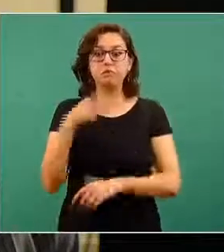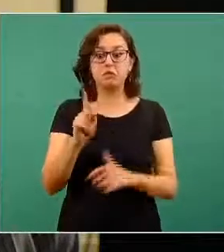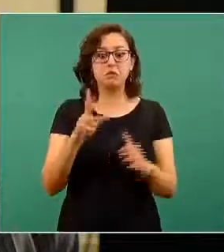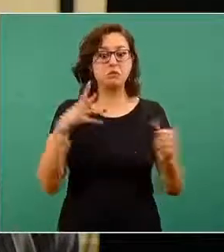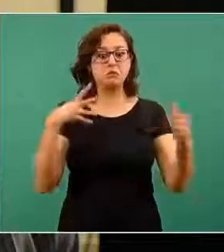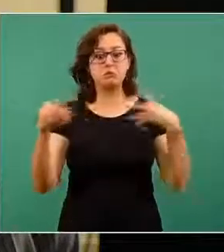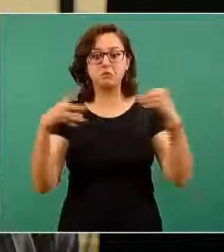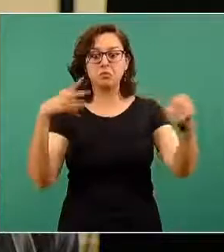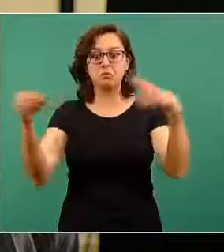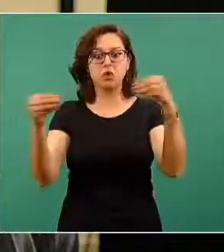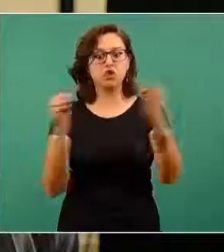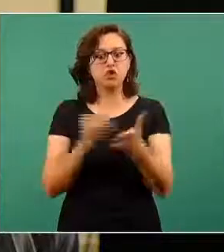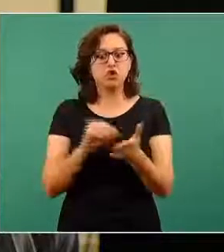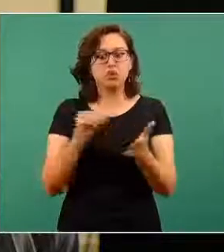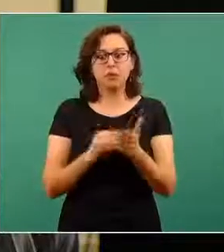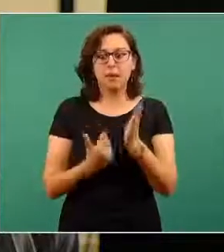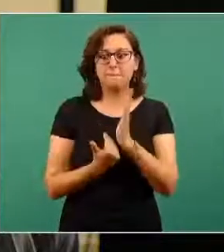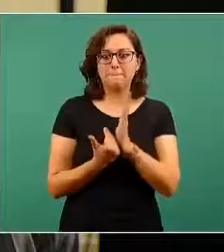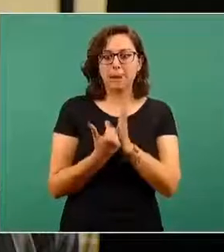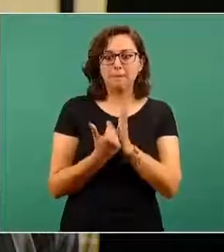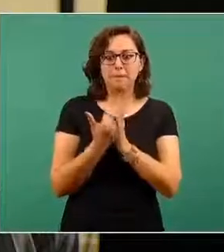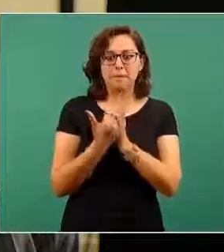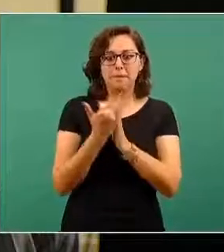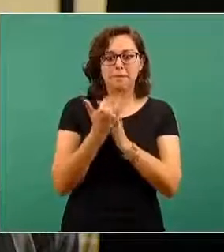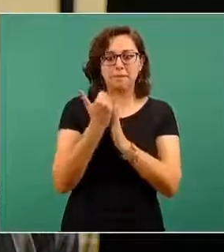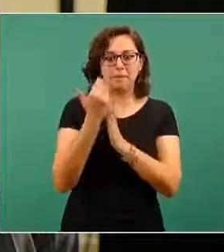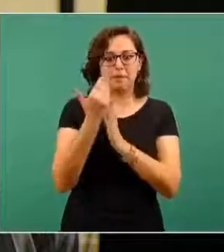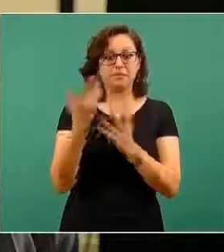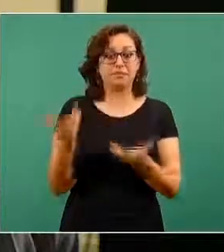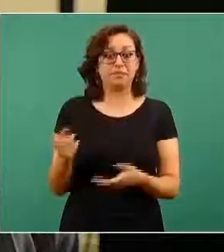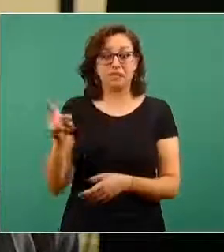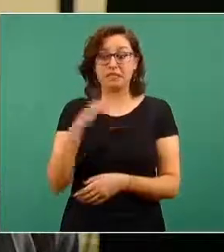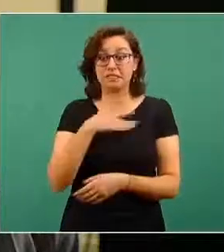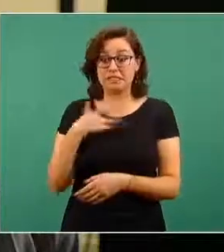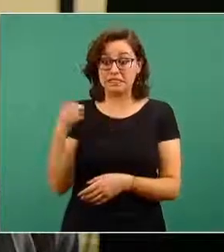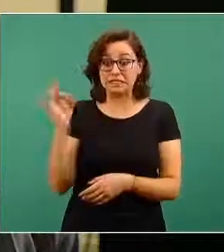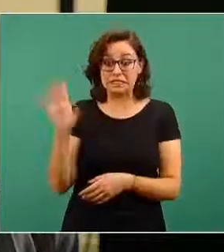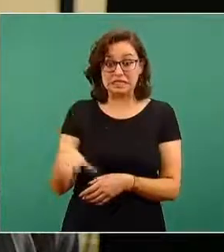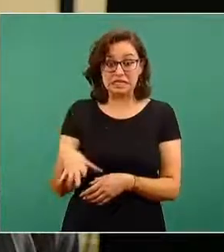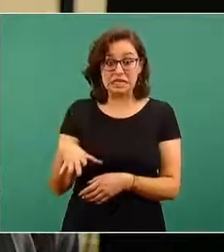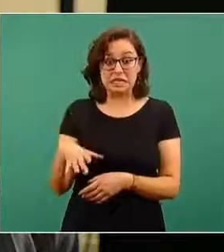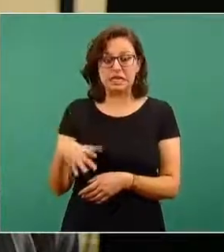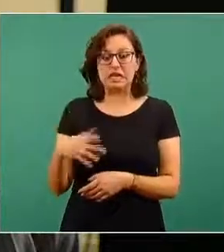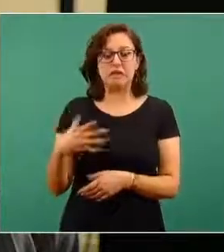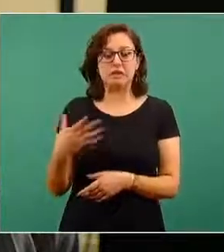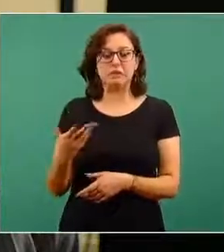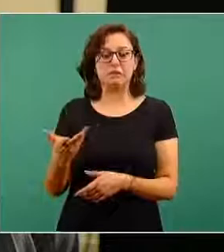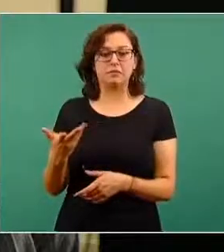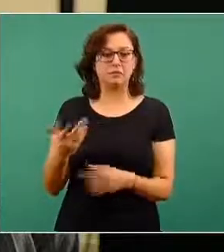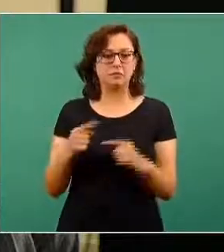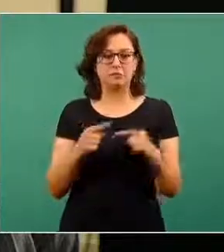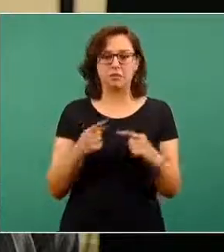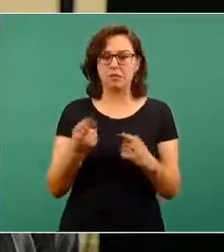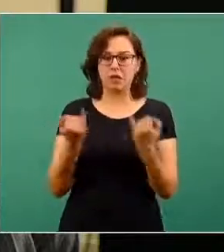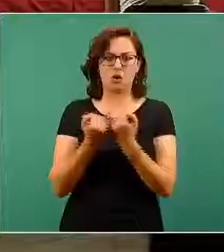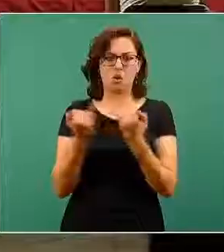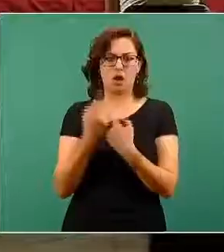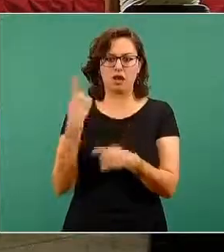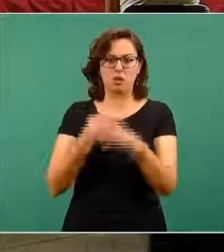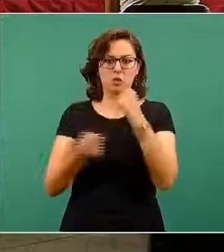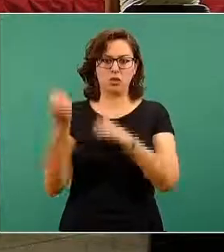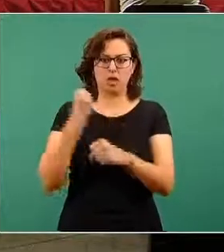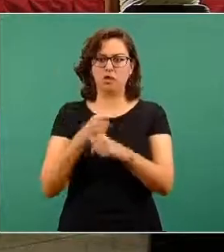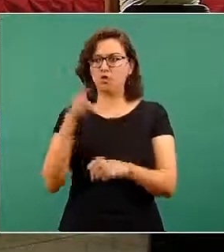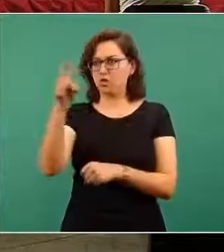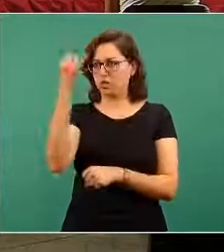sus curvas epidémicas, están subiendo sus contagios. Chile está prácticamente igual que en su pico mayor del año pasado, la India